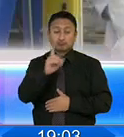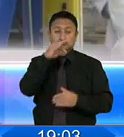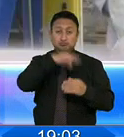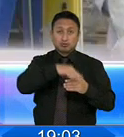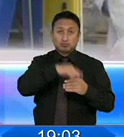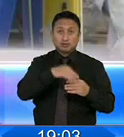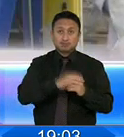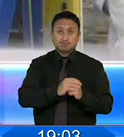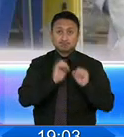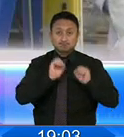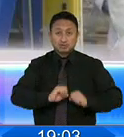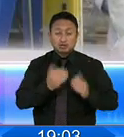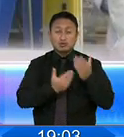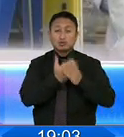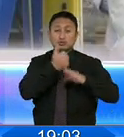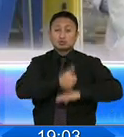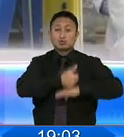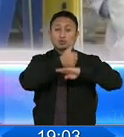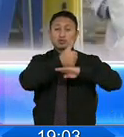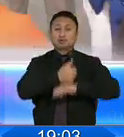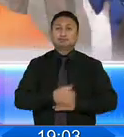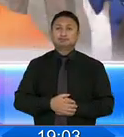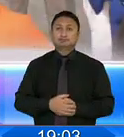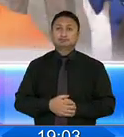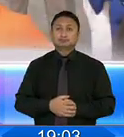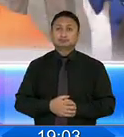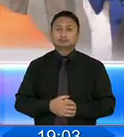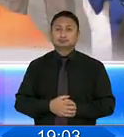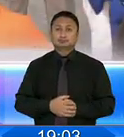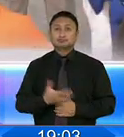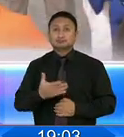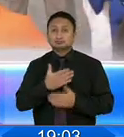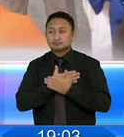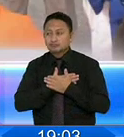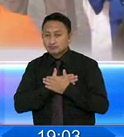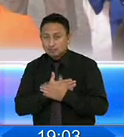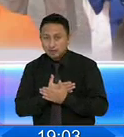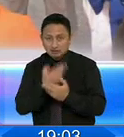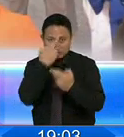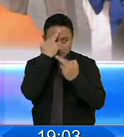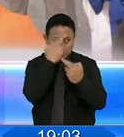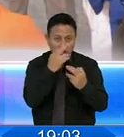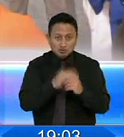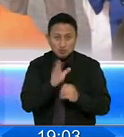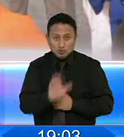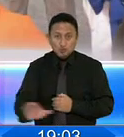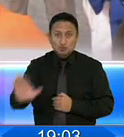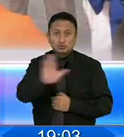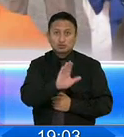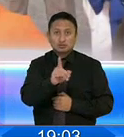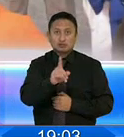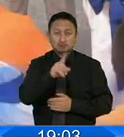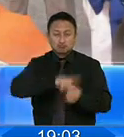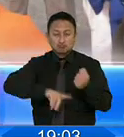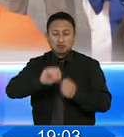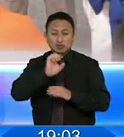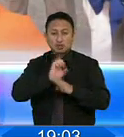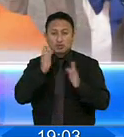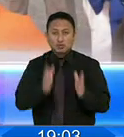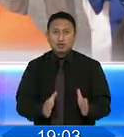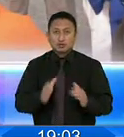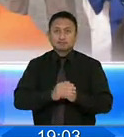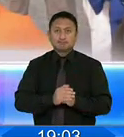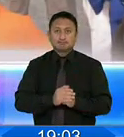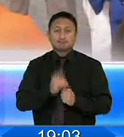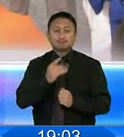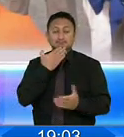para elegir a sus nuevas autoridades. Mi saludo afectuoso y mi respeto a ustedes como hermanos ecuatorianos. Gracias por